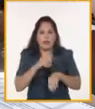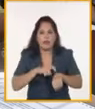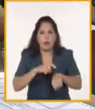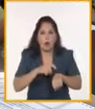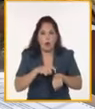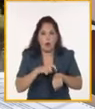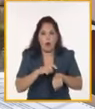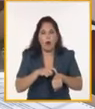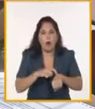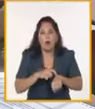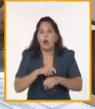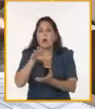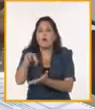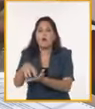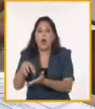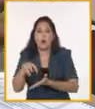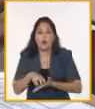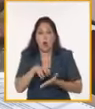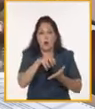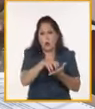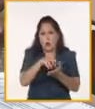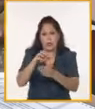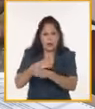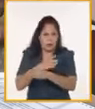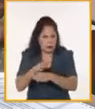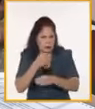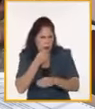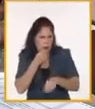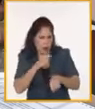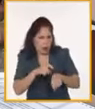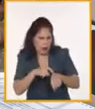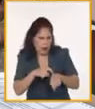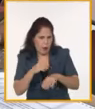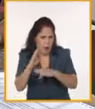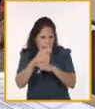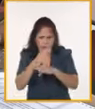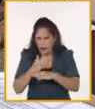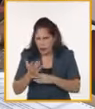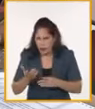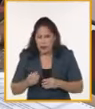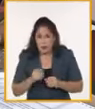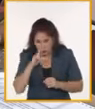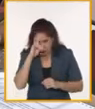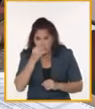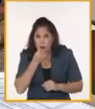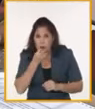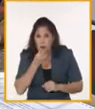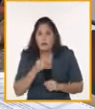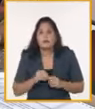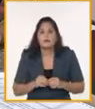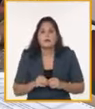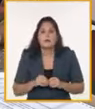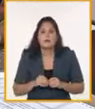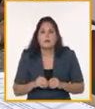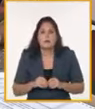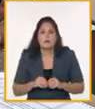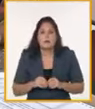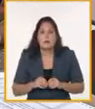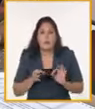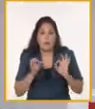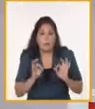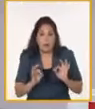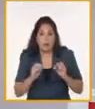ejercerlo en un lugar y en otro que le permita por el tipo de trabajo por cuenta propia se puede o no se puede por eso por eso es que cuando se